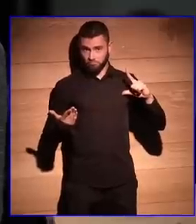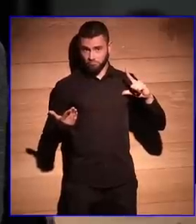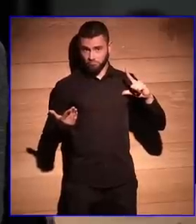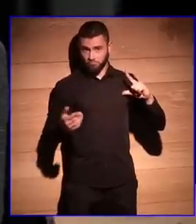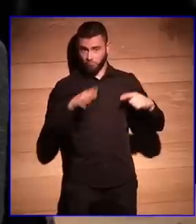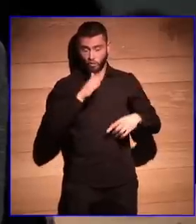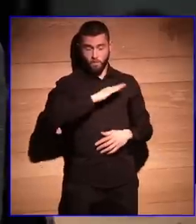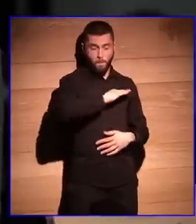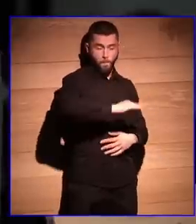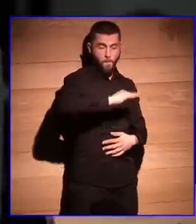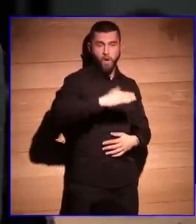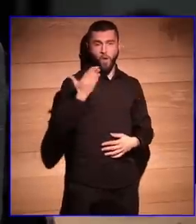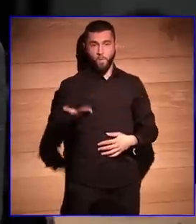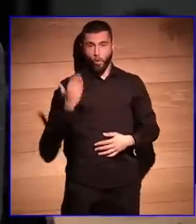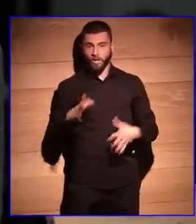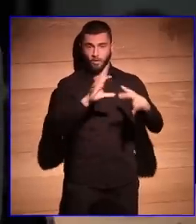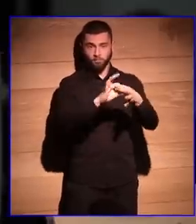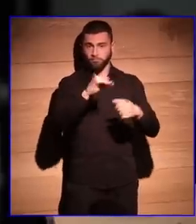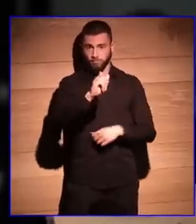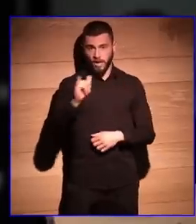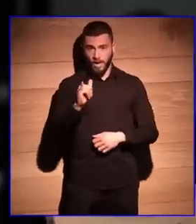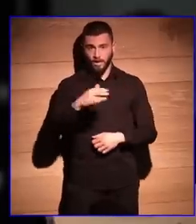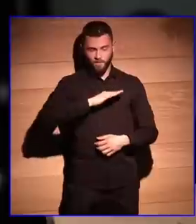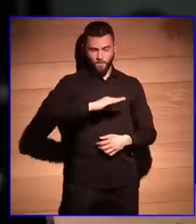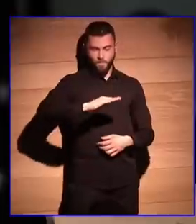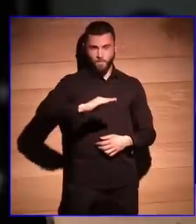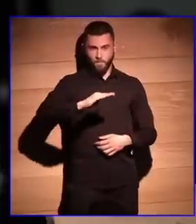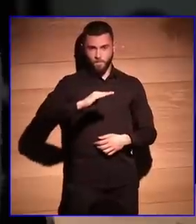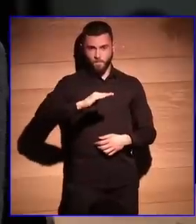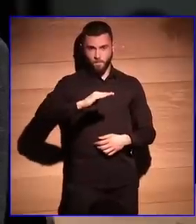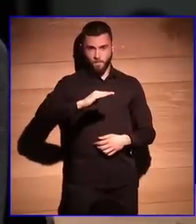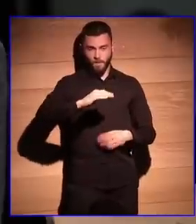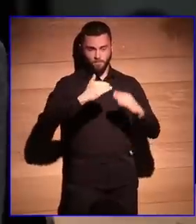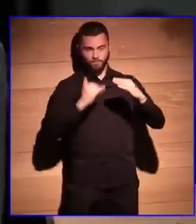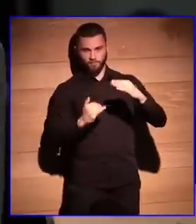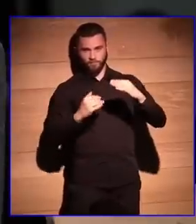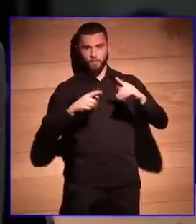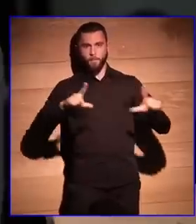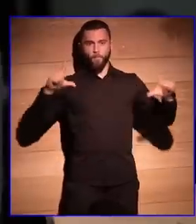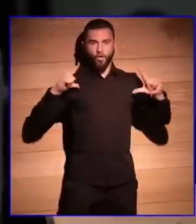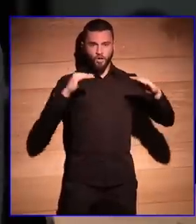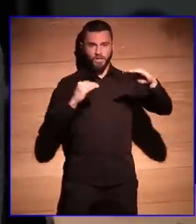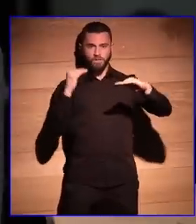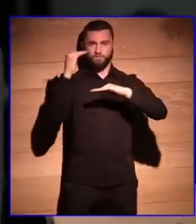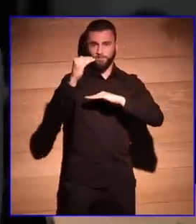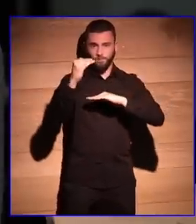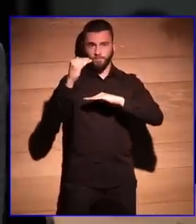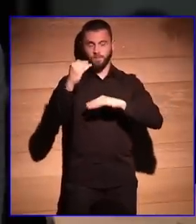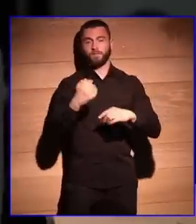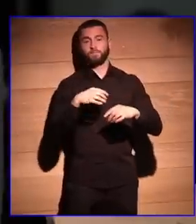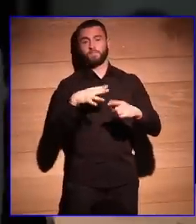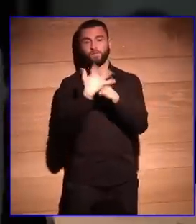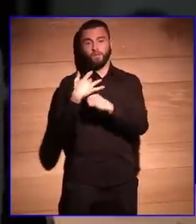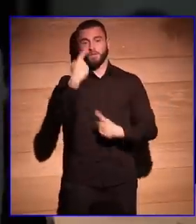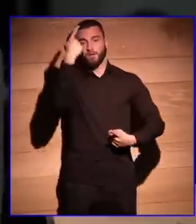grandes villanos. Generalmente estos villanos no son tan grandes como el protagonista y en algunas ocasiones, son pocas, es el